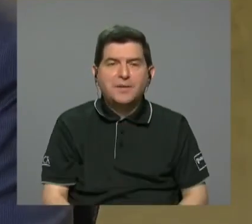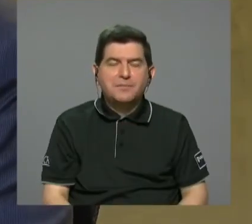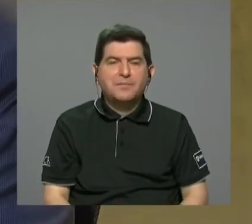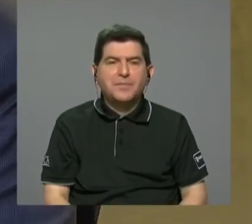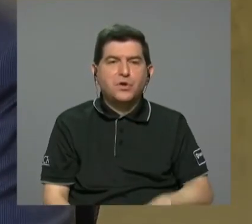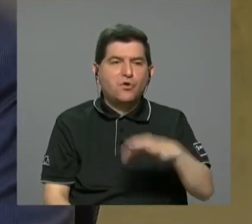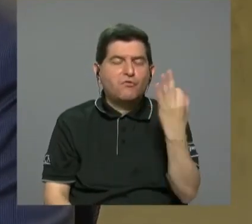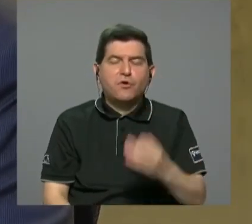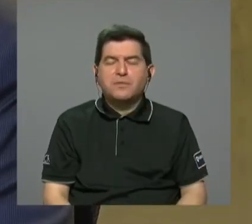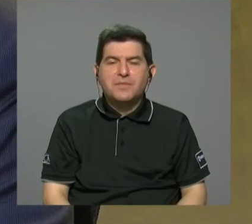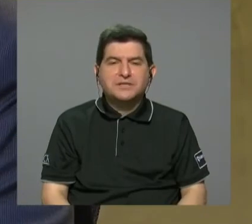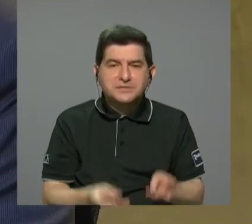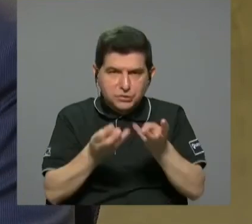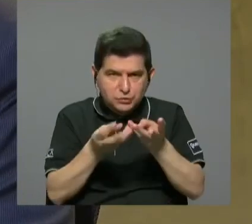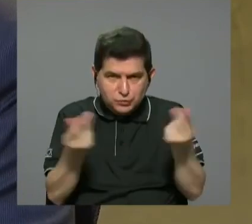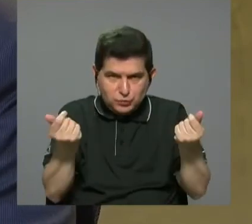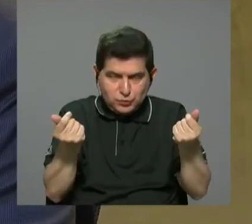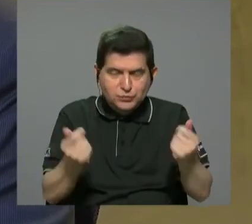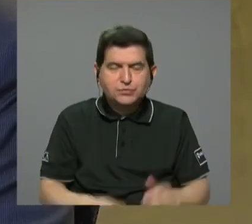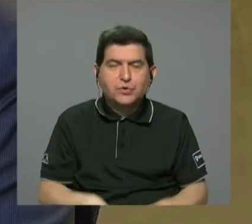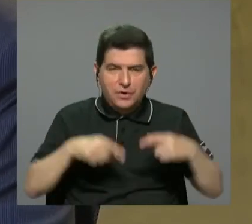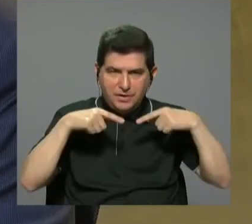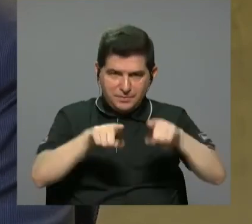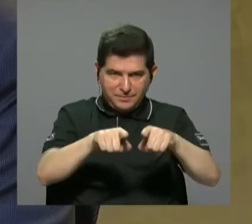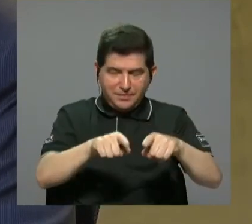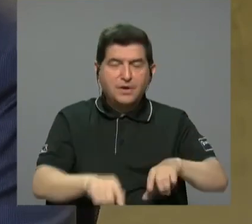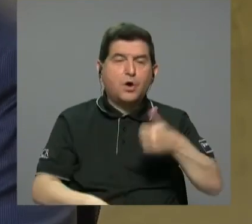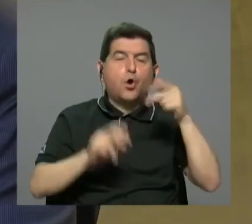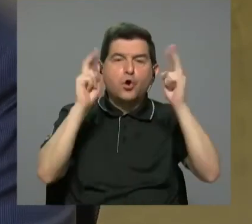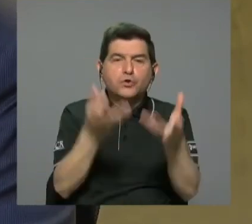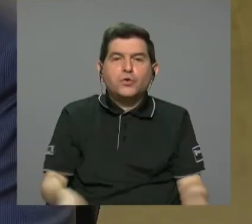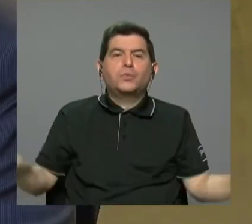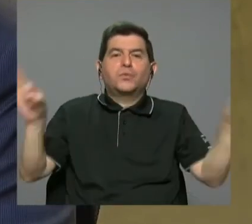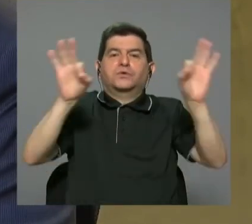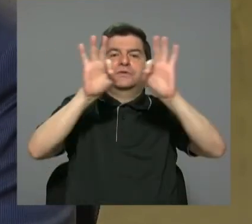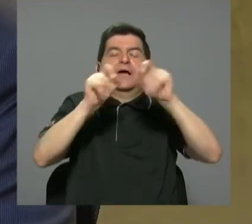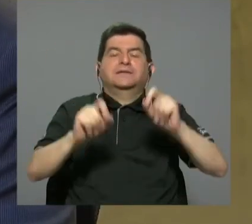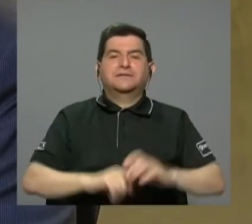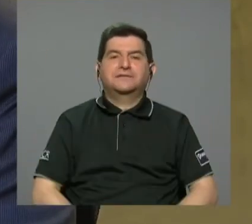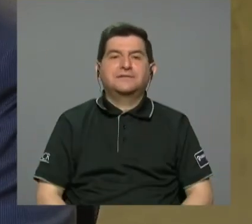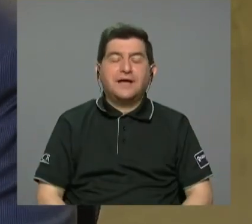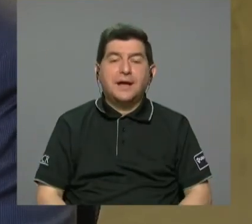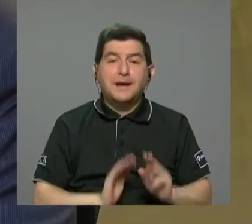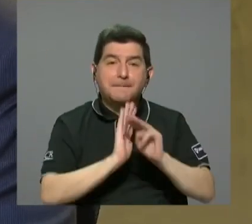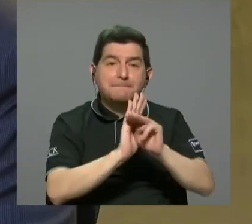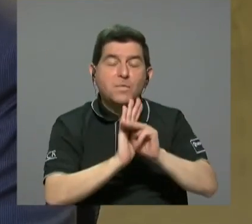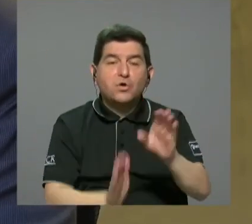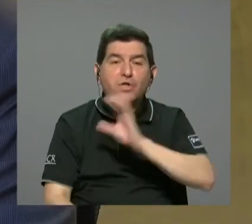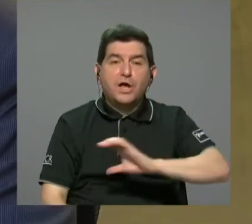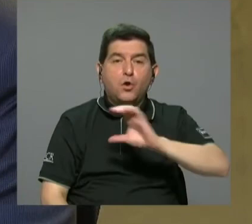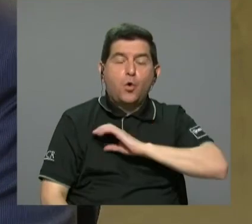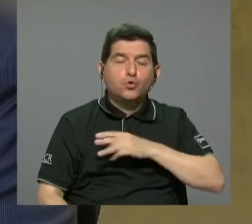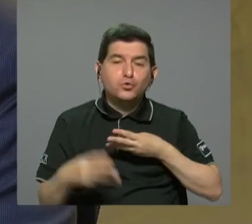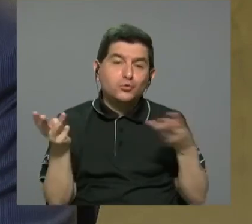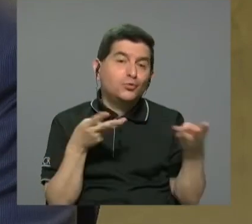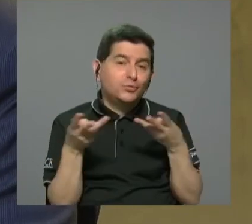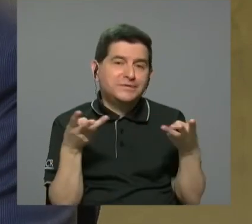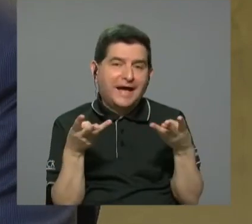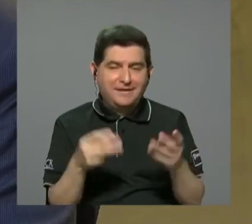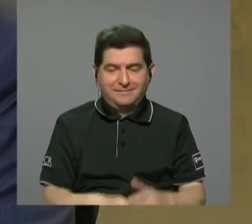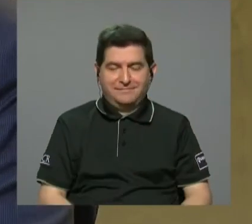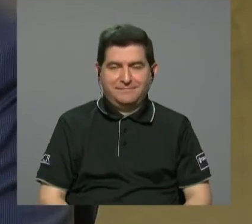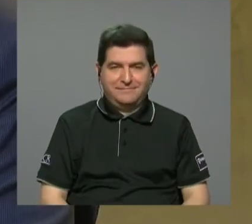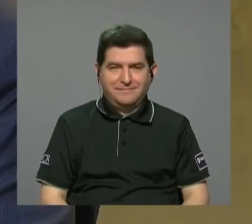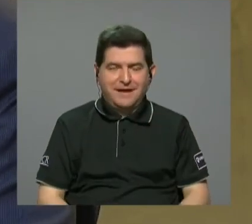solvencia aparejado a ello. Y el otro tema grande que traemos es el modelo de conducta de mercado. Ahora sí,